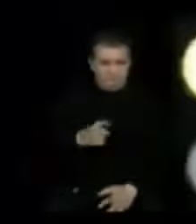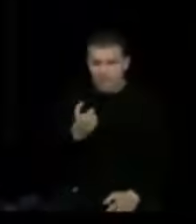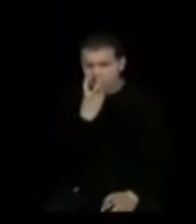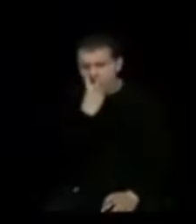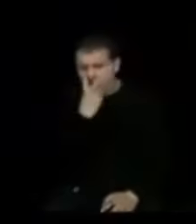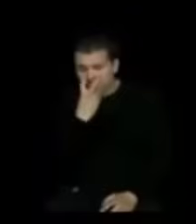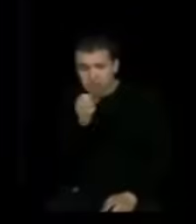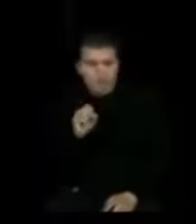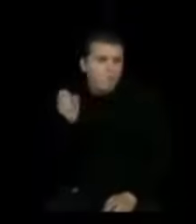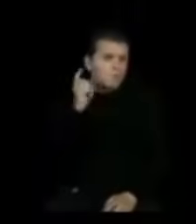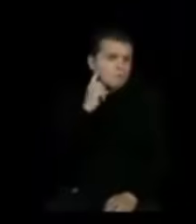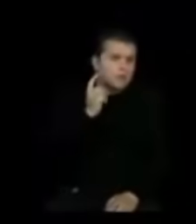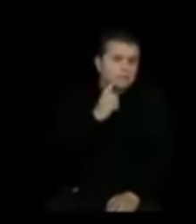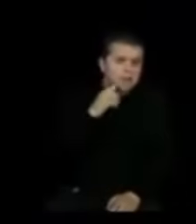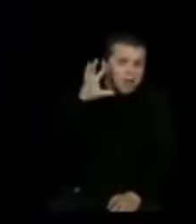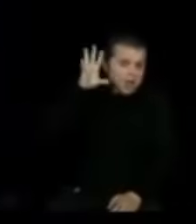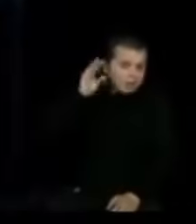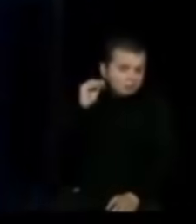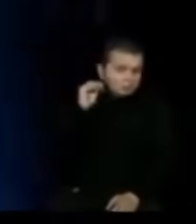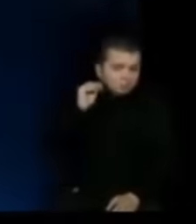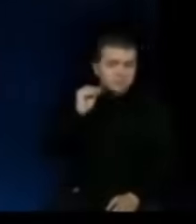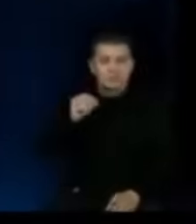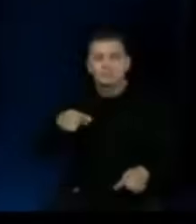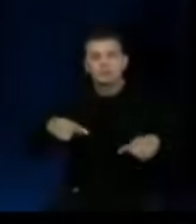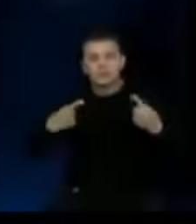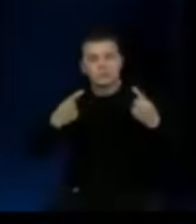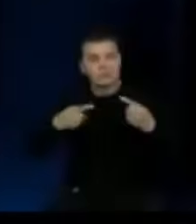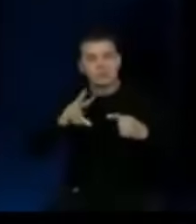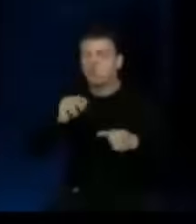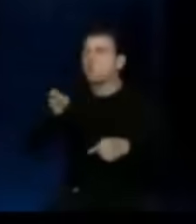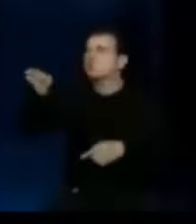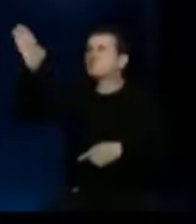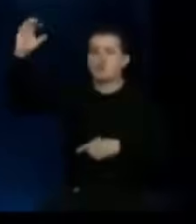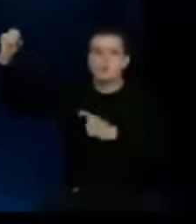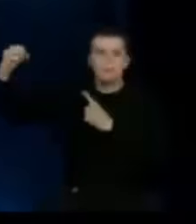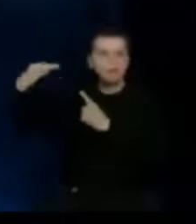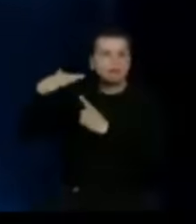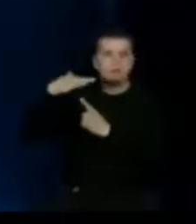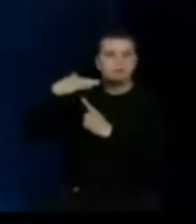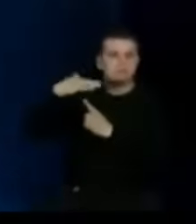la sordera. Es un enemigo que no proviene de Dios.